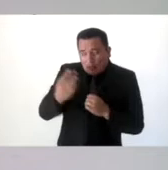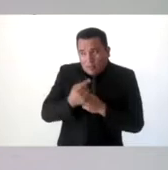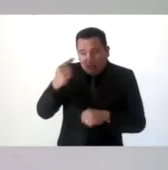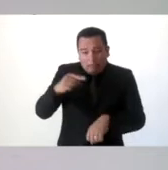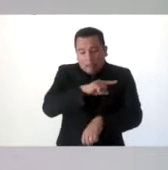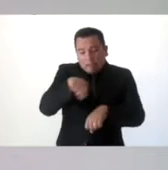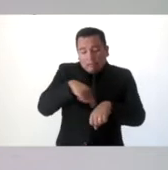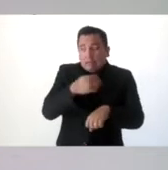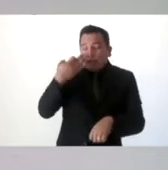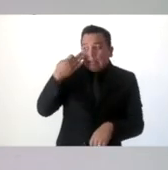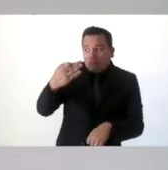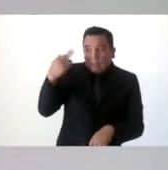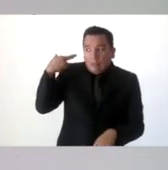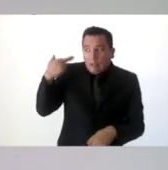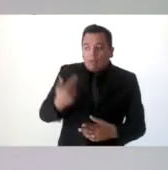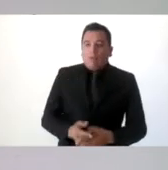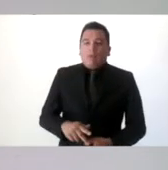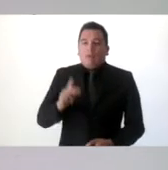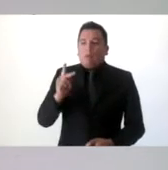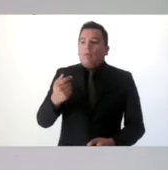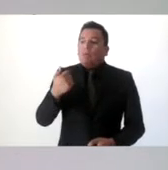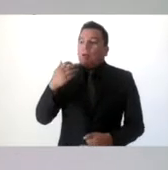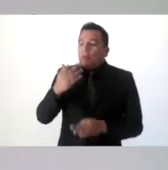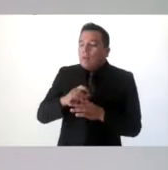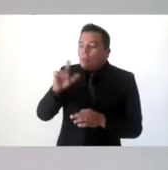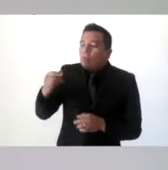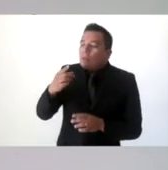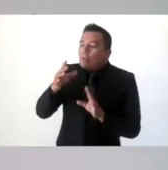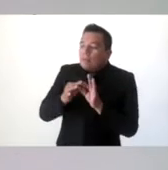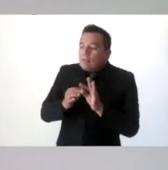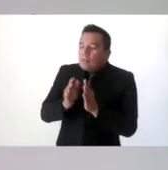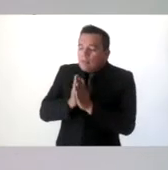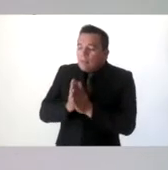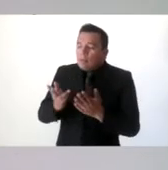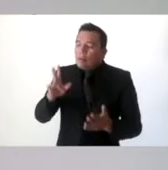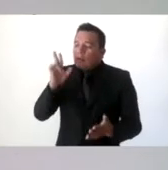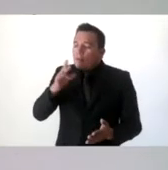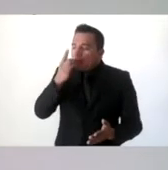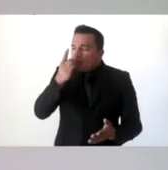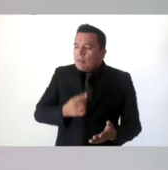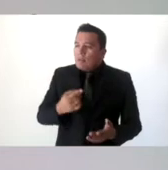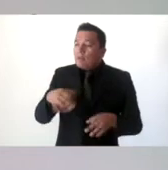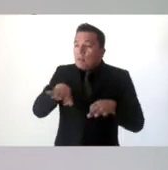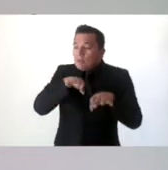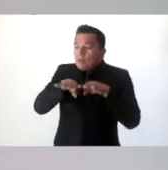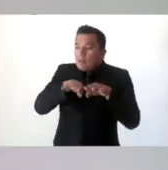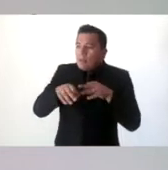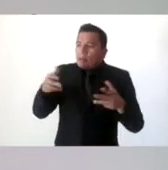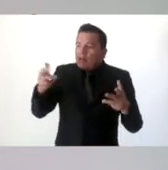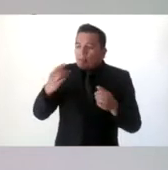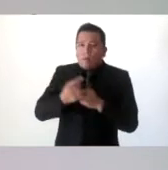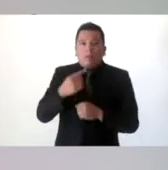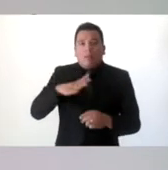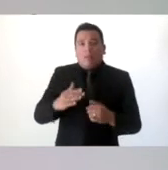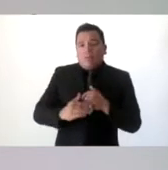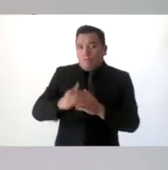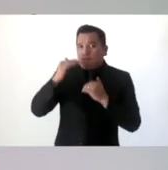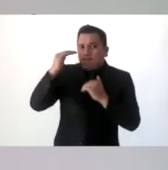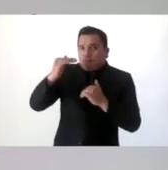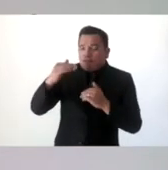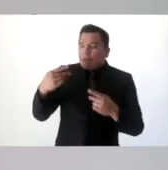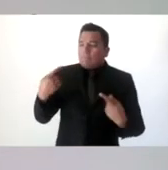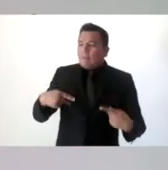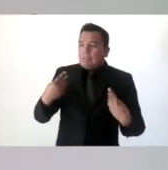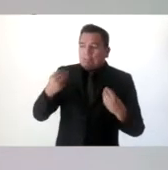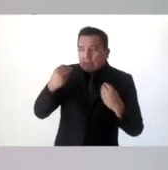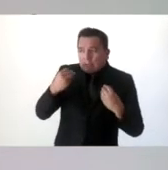tenemos que hacer por el tiempo de radio, pudiera al regreso comentarnos un poco este trabajo que se tiene que hacer por el número tan alto de mexicanos